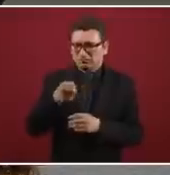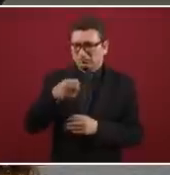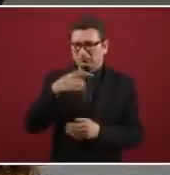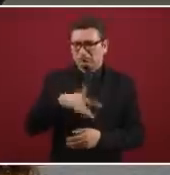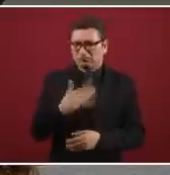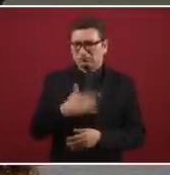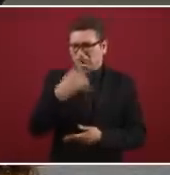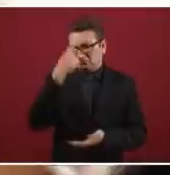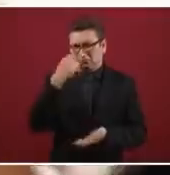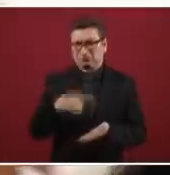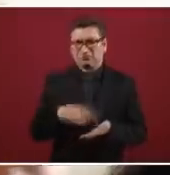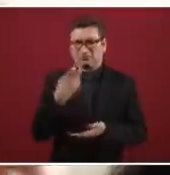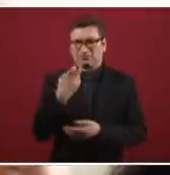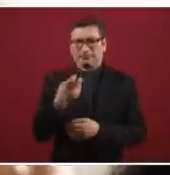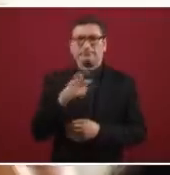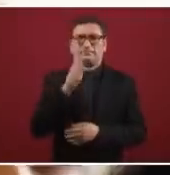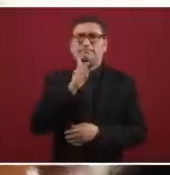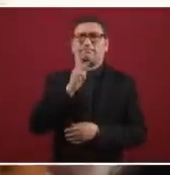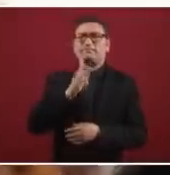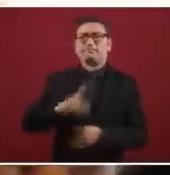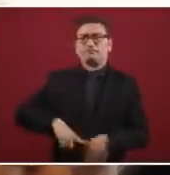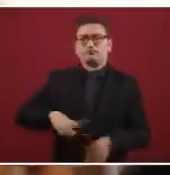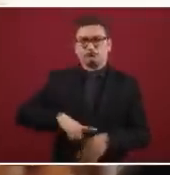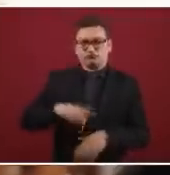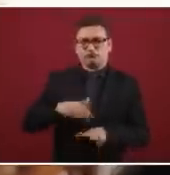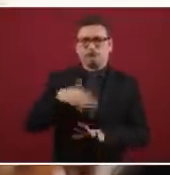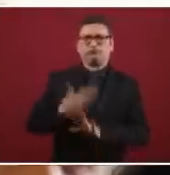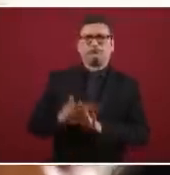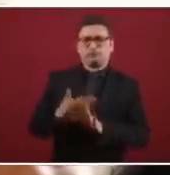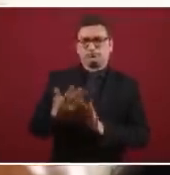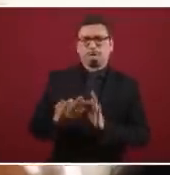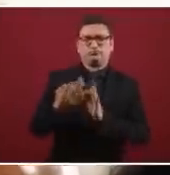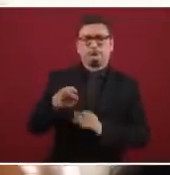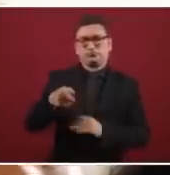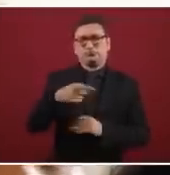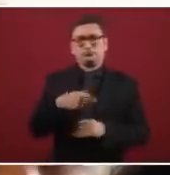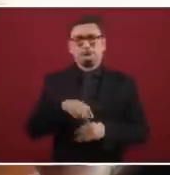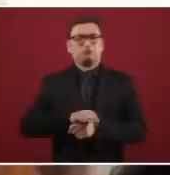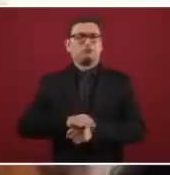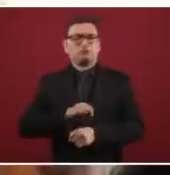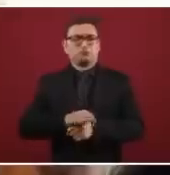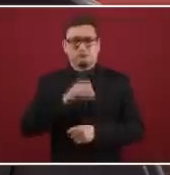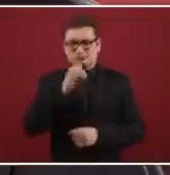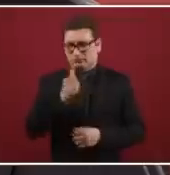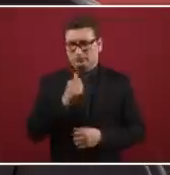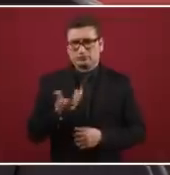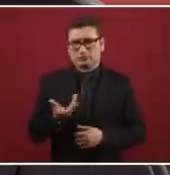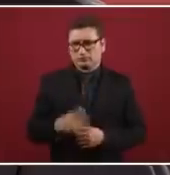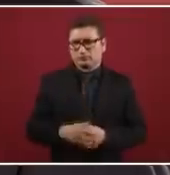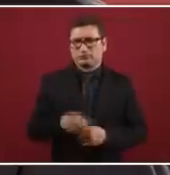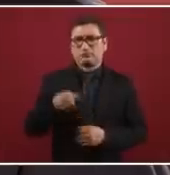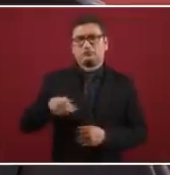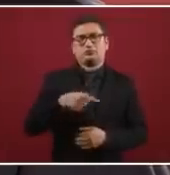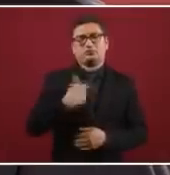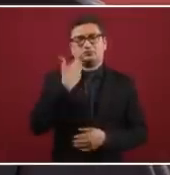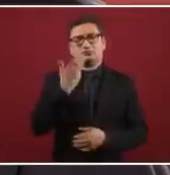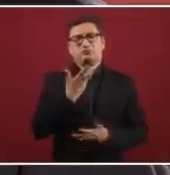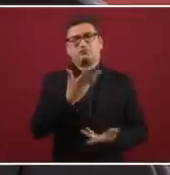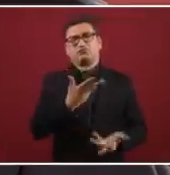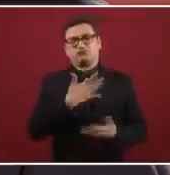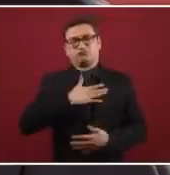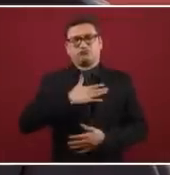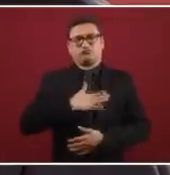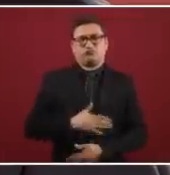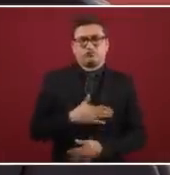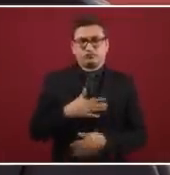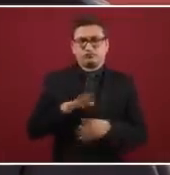usted esto como un reto para su gobierno, que ha reiterado que no se va a proteger a nadie y que ella reclama justicia